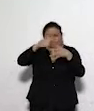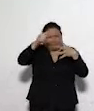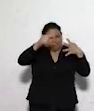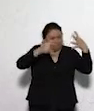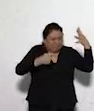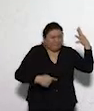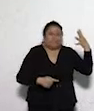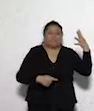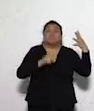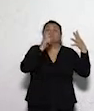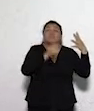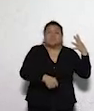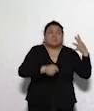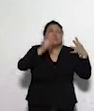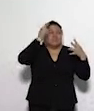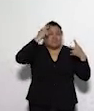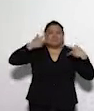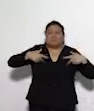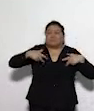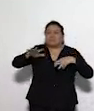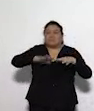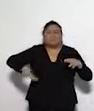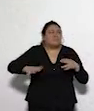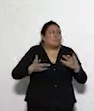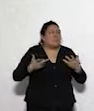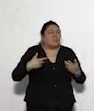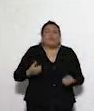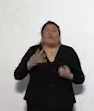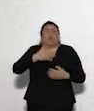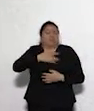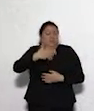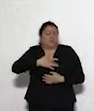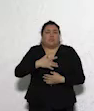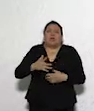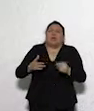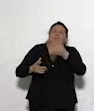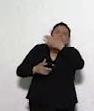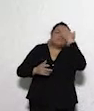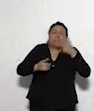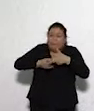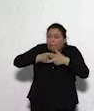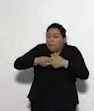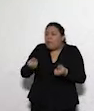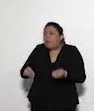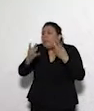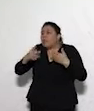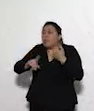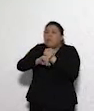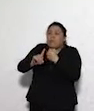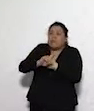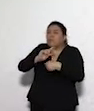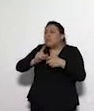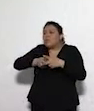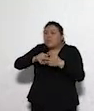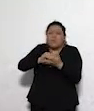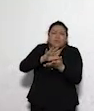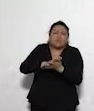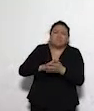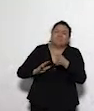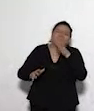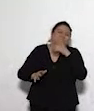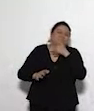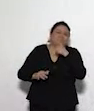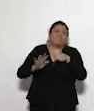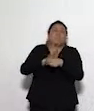real es algo que difícilmente podremos determinar. Un costo que trasciende las afectaciones económicas de quienes